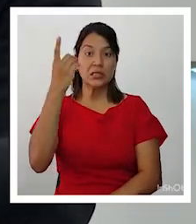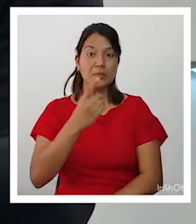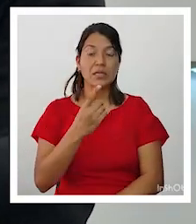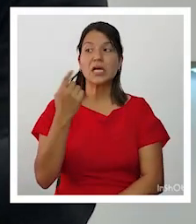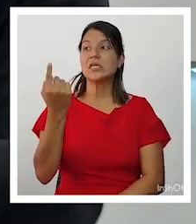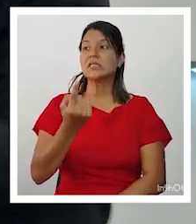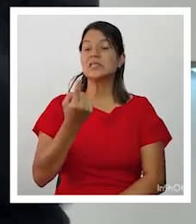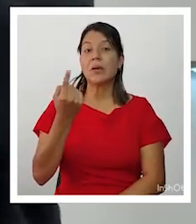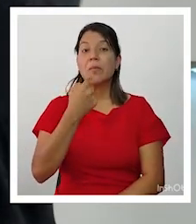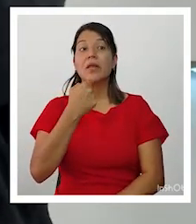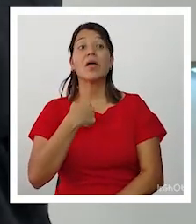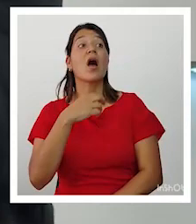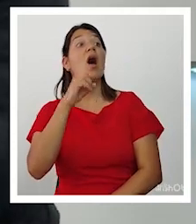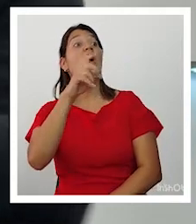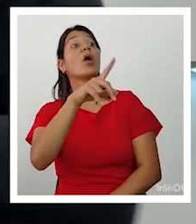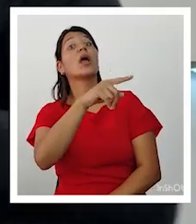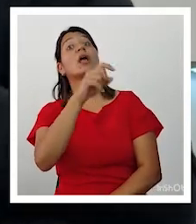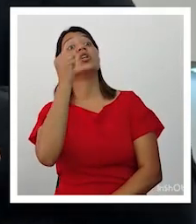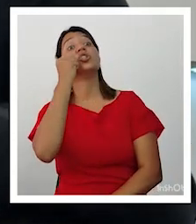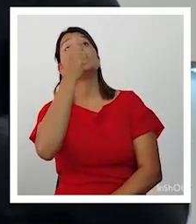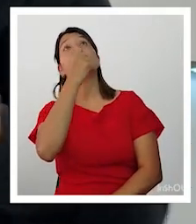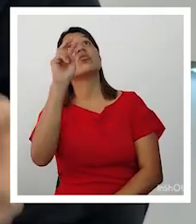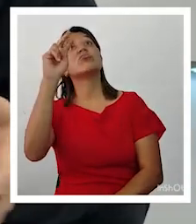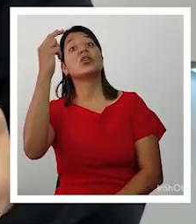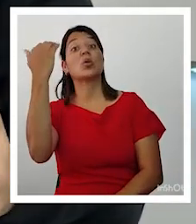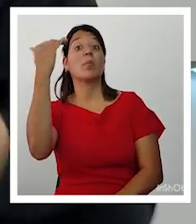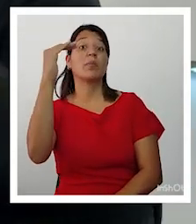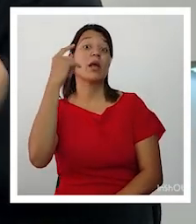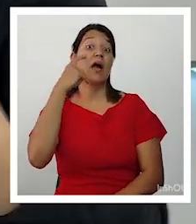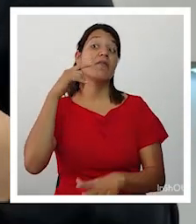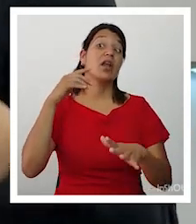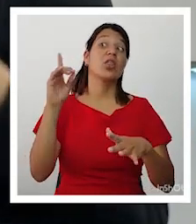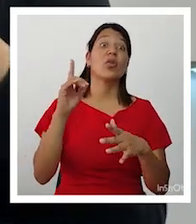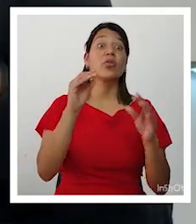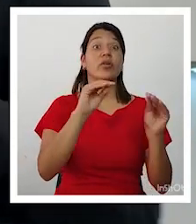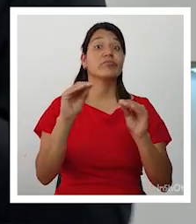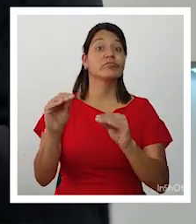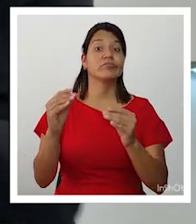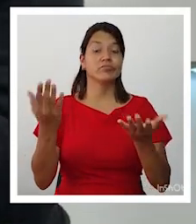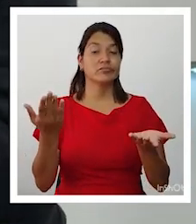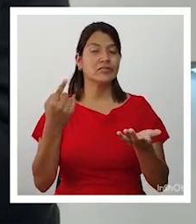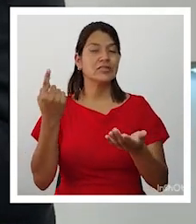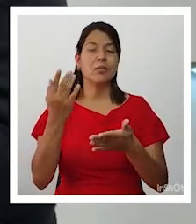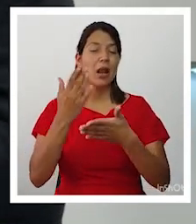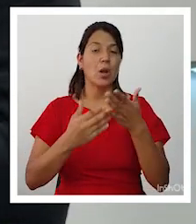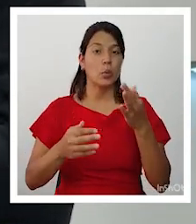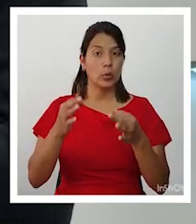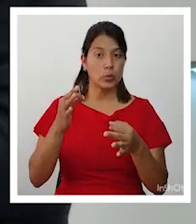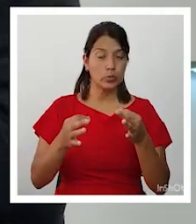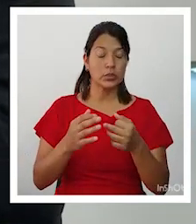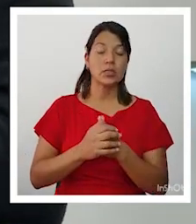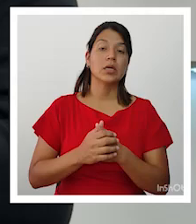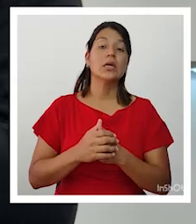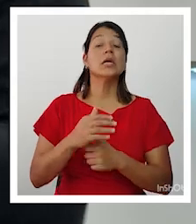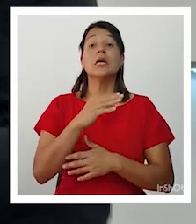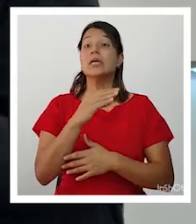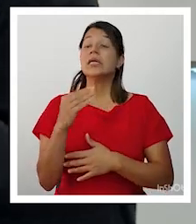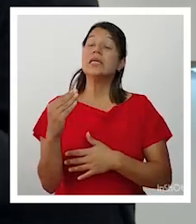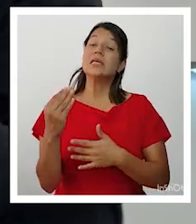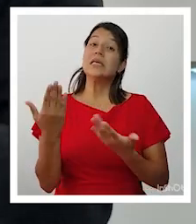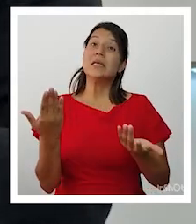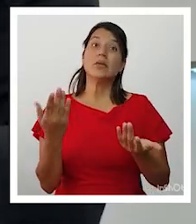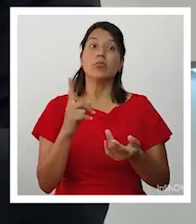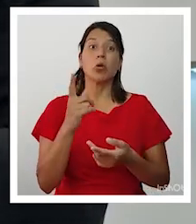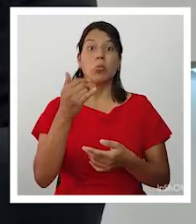dicen, ok, la SOA está en un segundo piso, vamos a ver dónde te colocamos, X o Y razón. Y no me